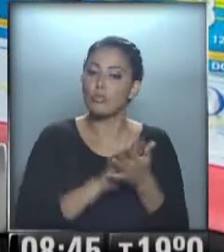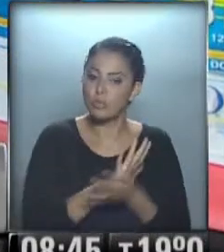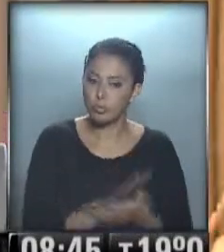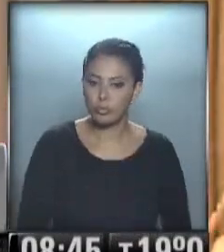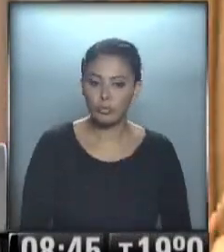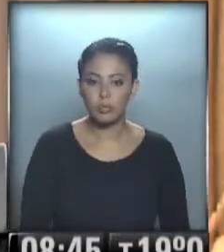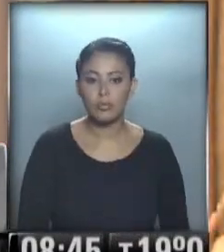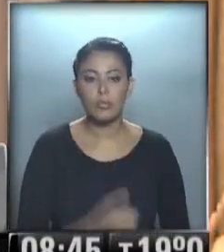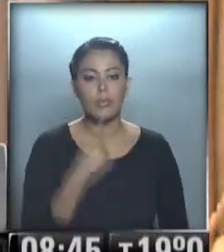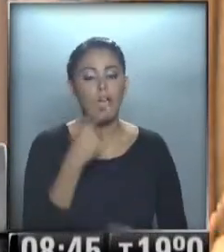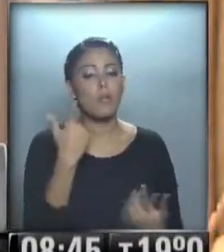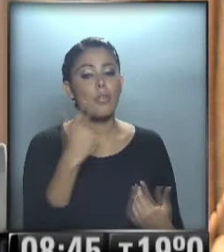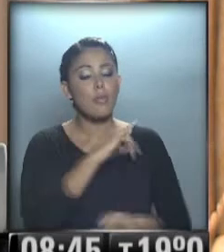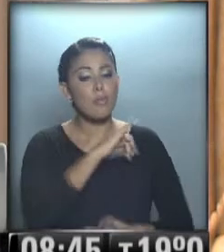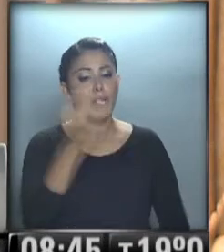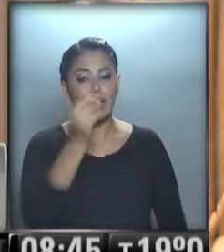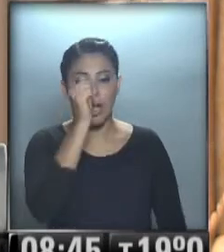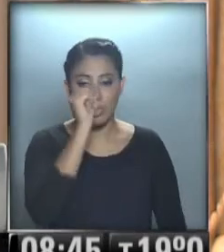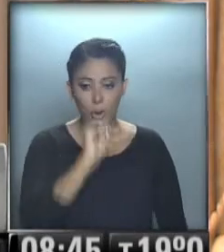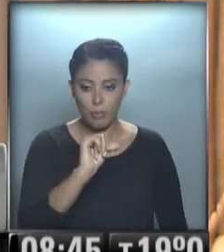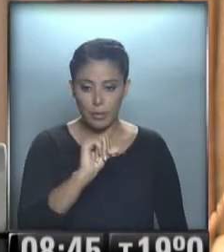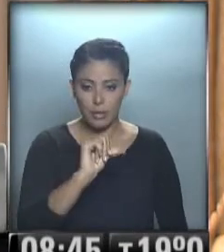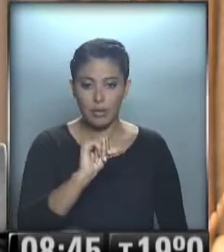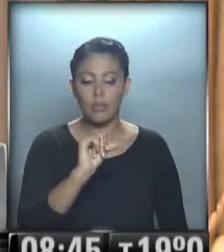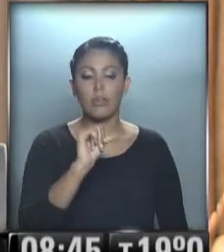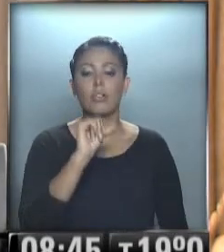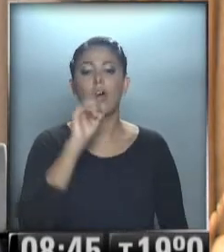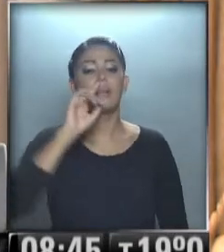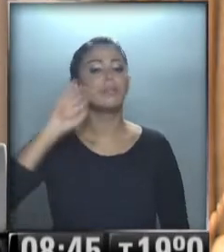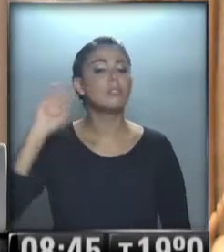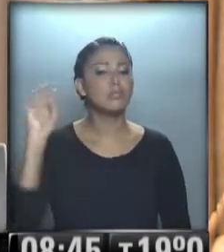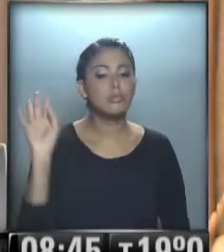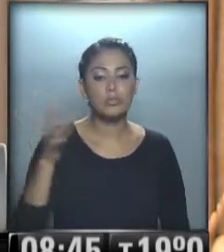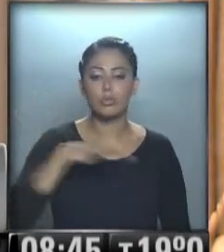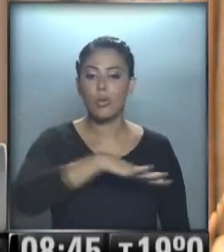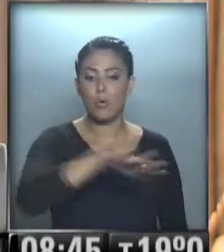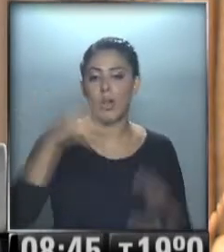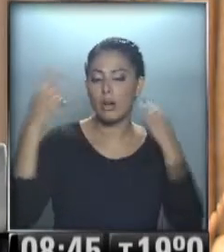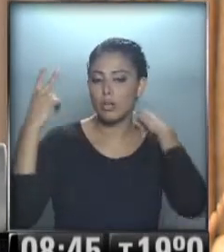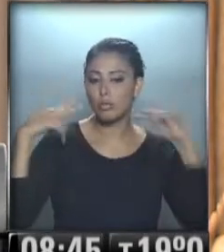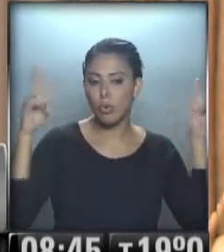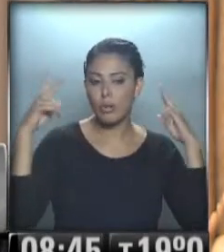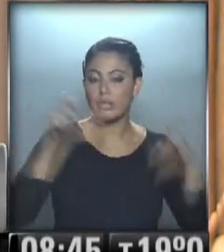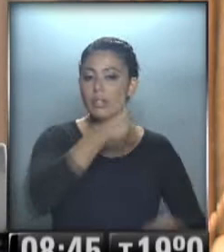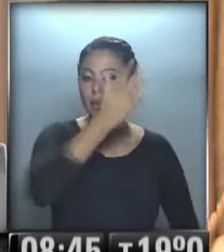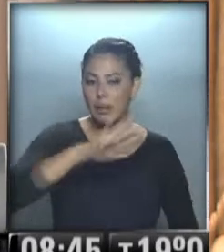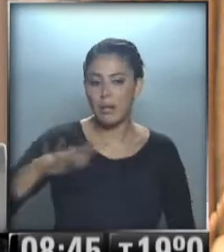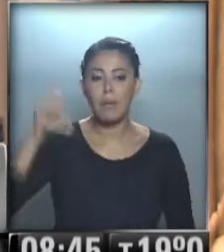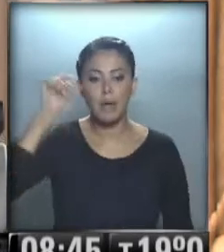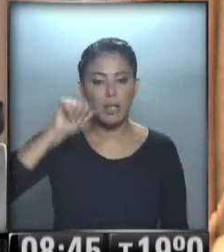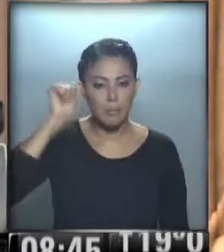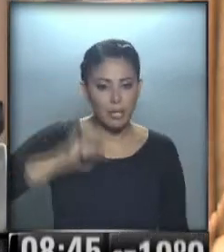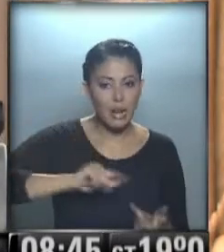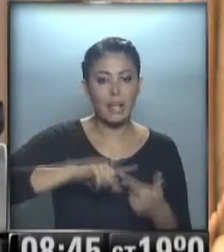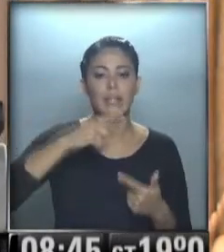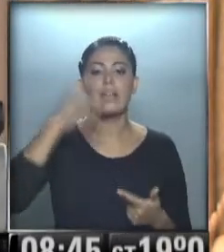Podemos anunciar que este fin de semana va a estar presente en todo lo que es la zona turística de la costa atlántica, de Mar del Plata,